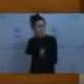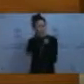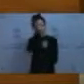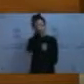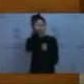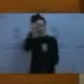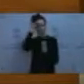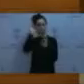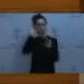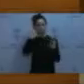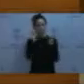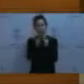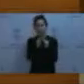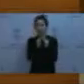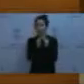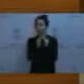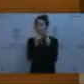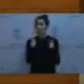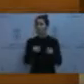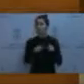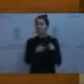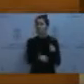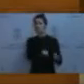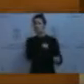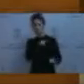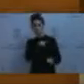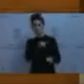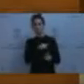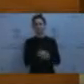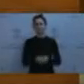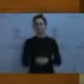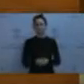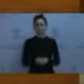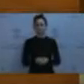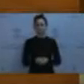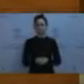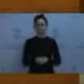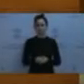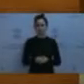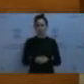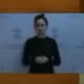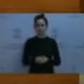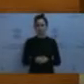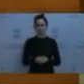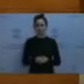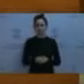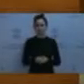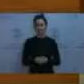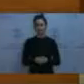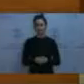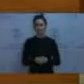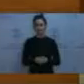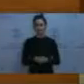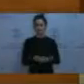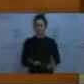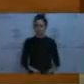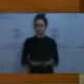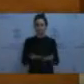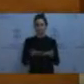consistencia que ellos examinan al resto de los grupos parlamentarios. Y